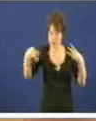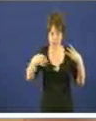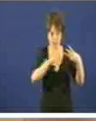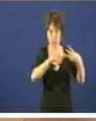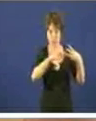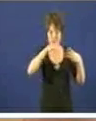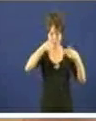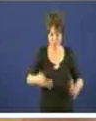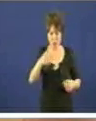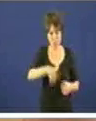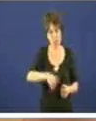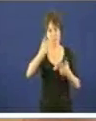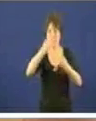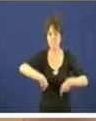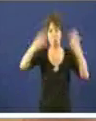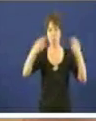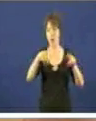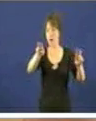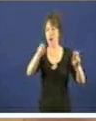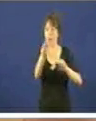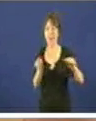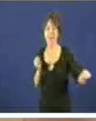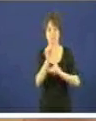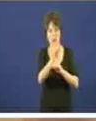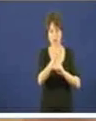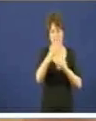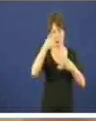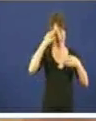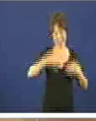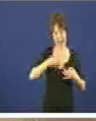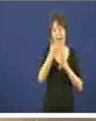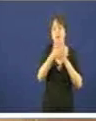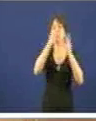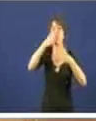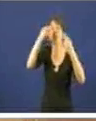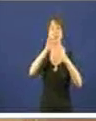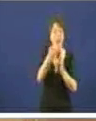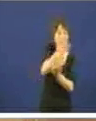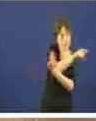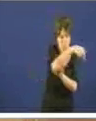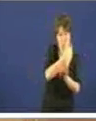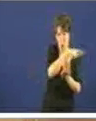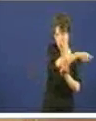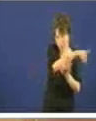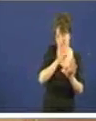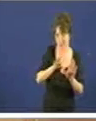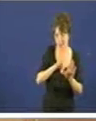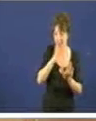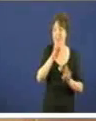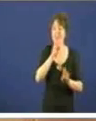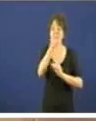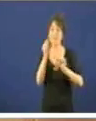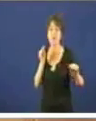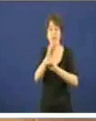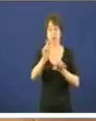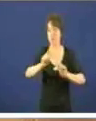fan públicas as indemnizacións? Digo, fanse públicas porque vostedes as coñecía. Indemnizacións que escandalizan a